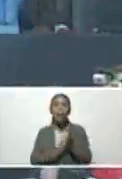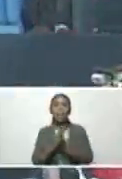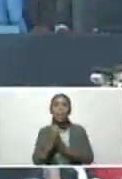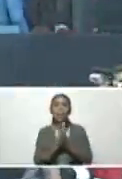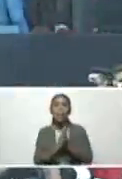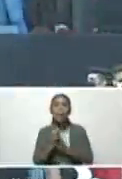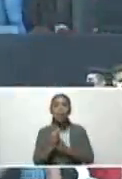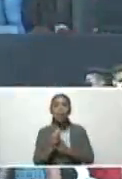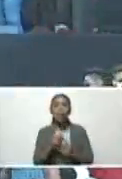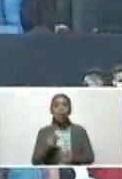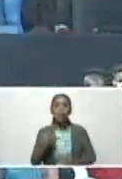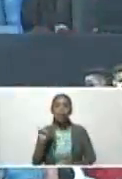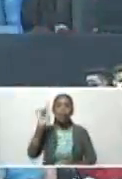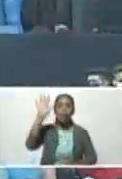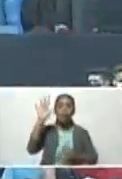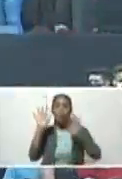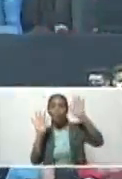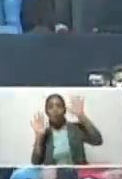emprendimiento?